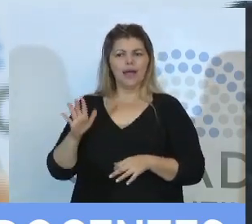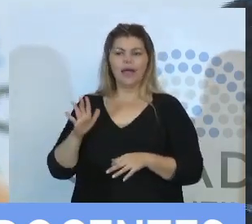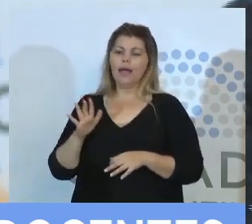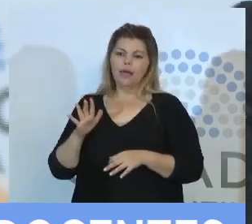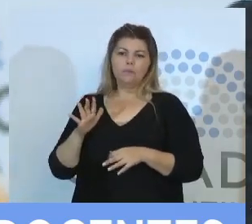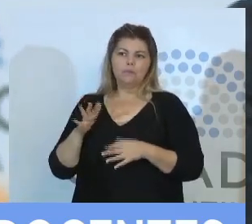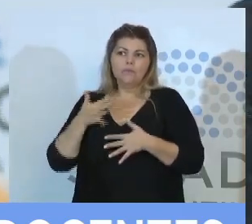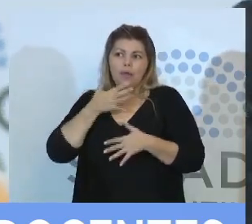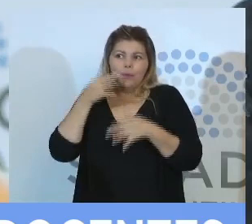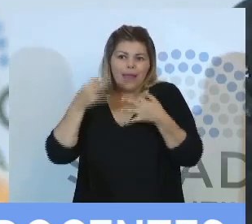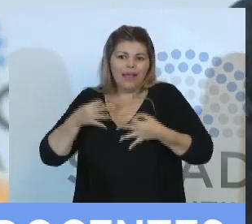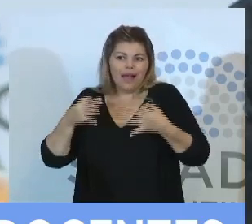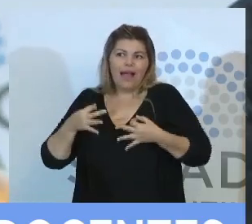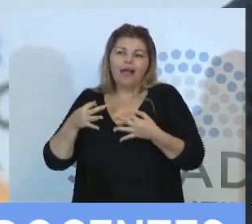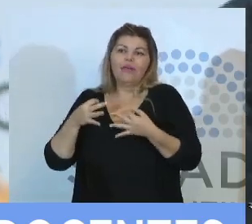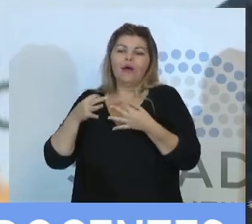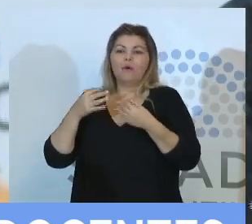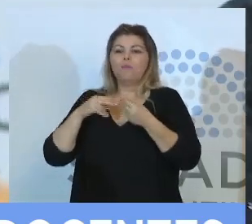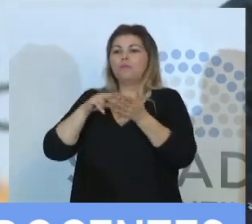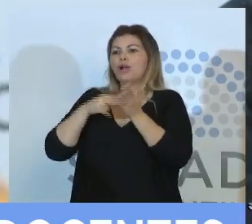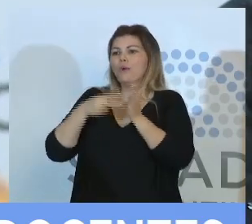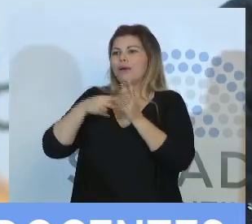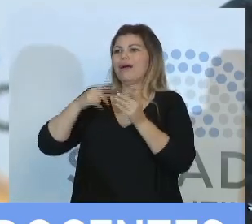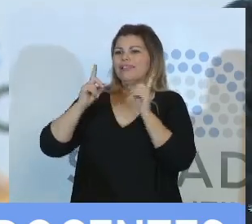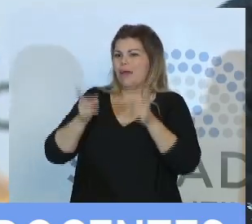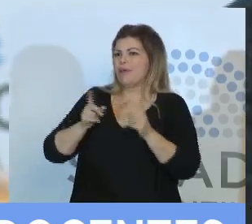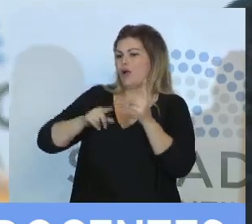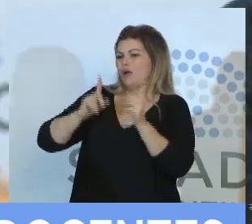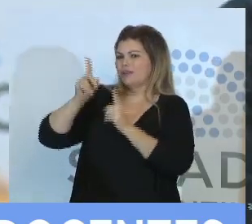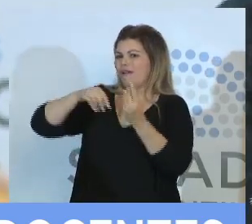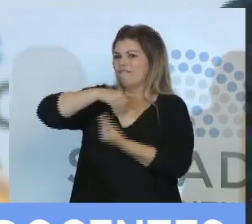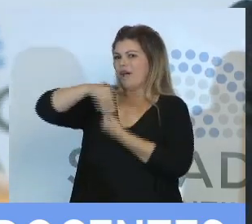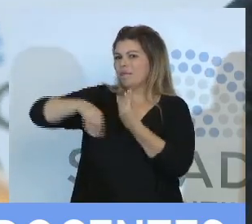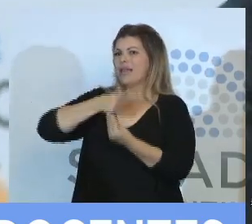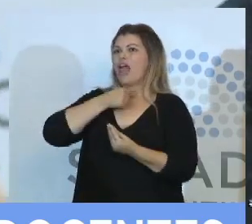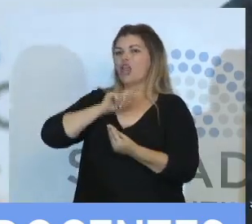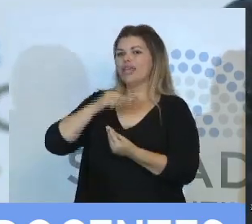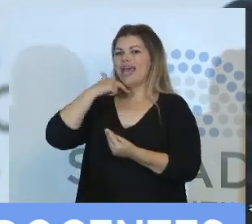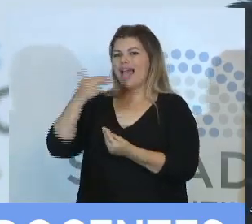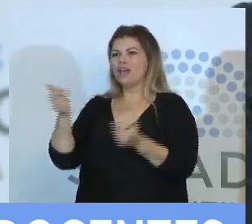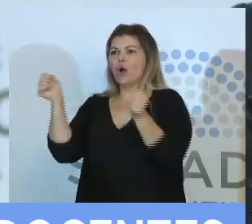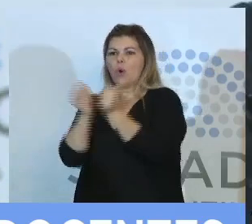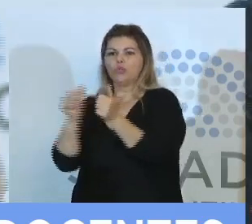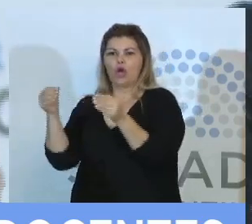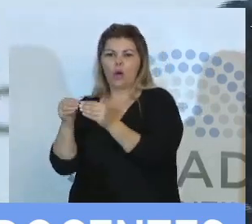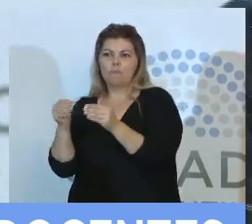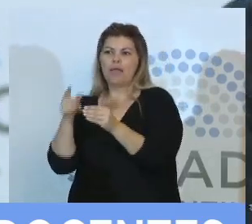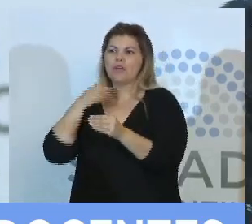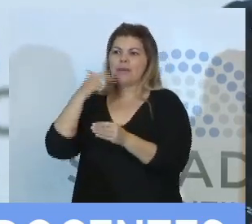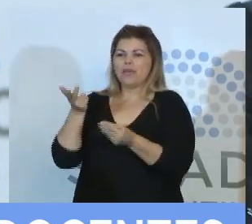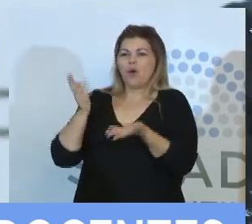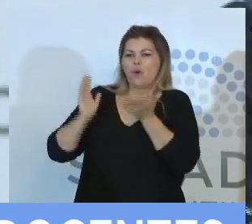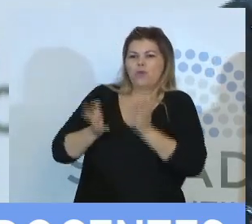sentido, porque también tuve muchas problemáticas con distintas familias que no querían que mi hijo comparta con sus compañeros por ser